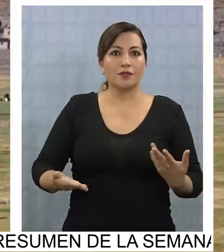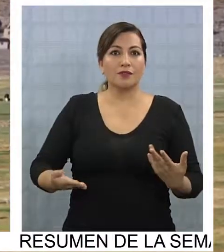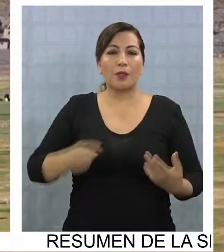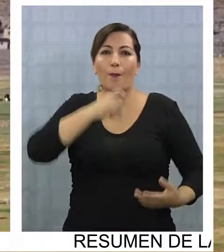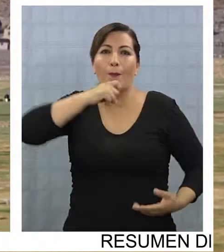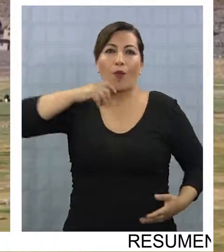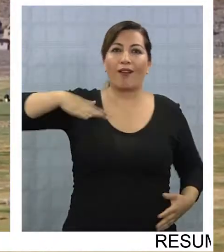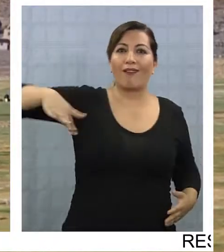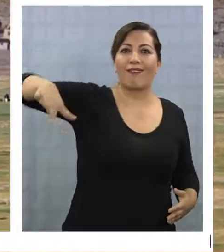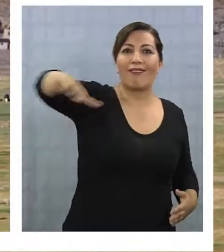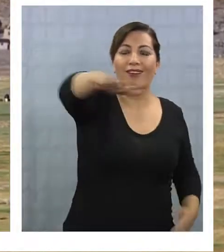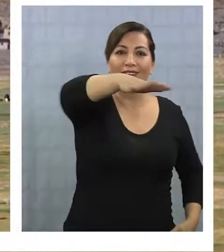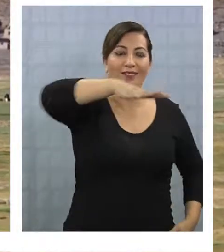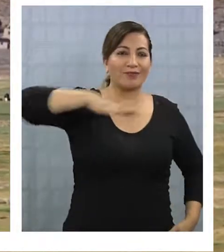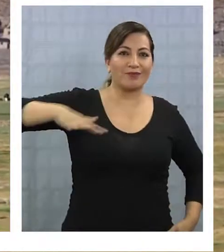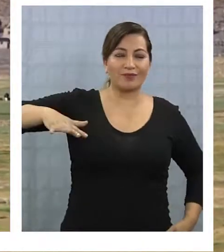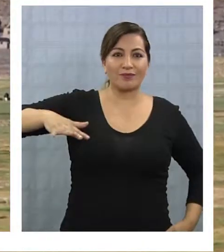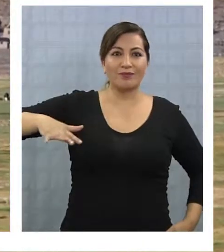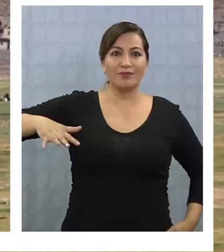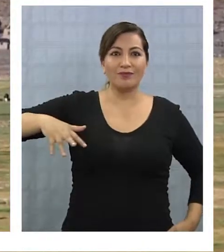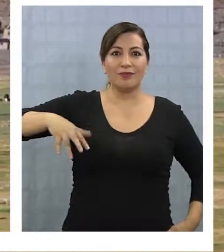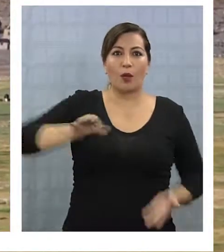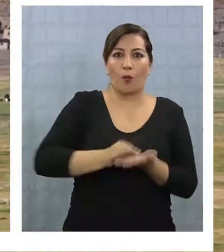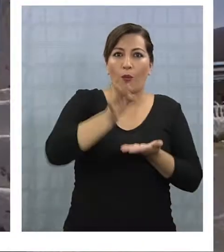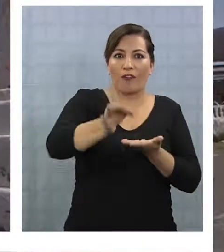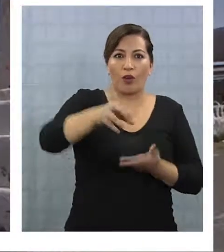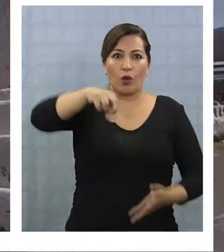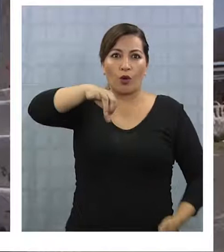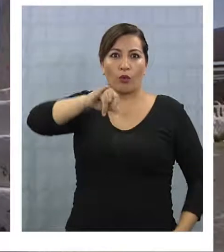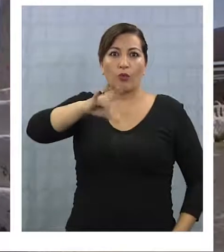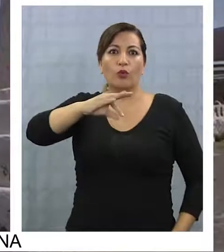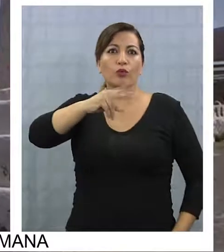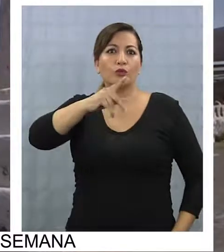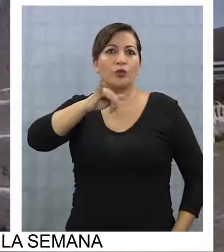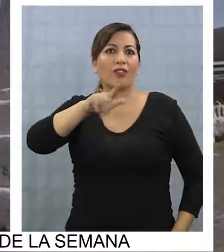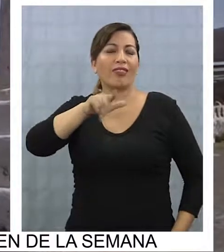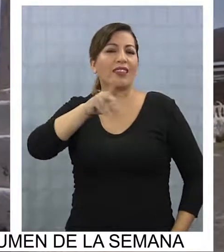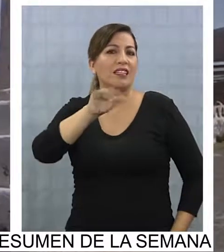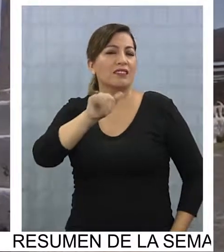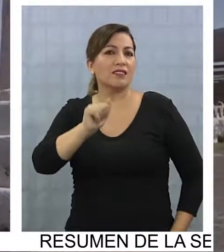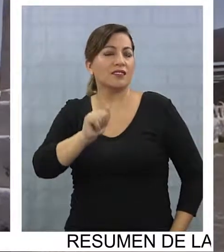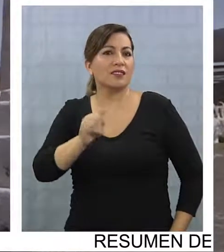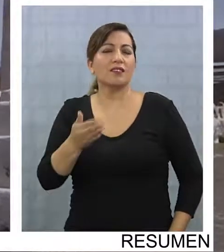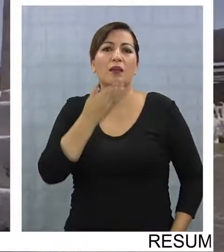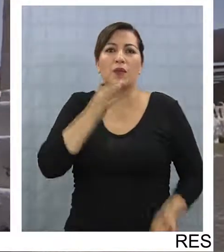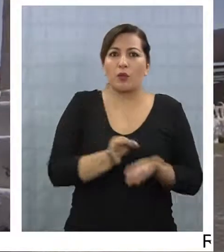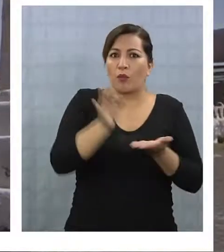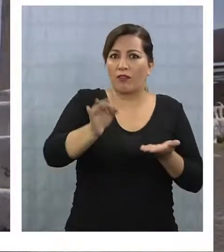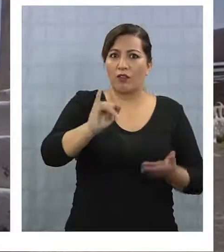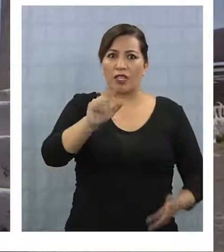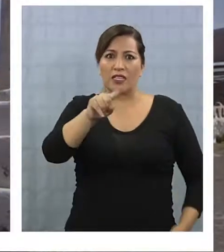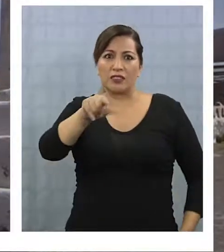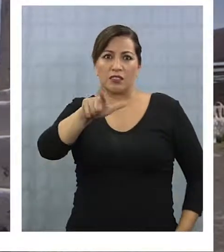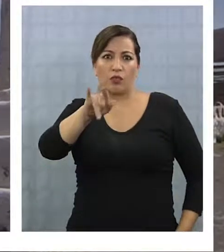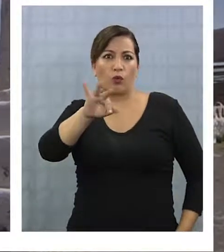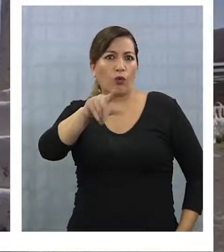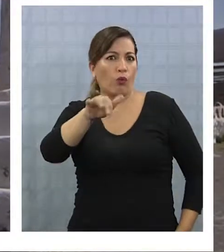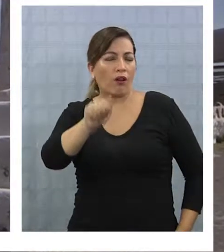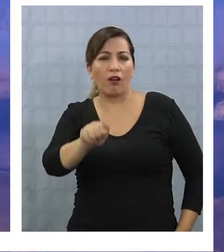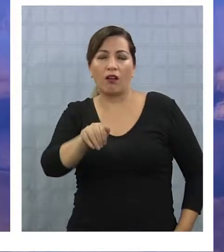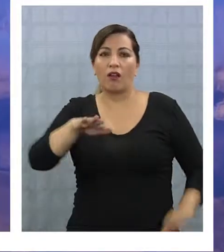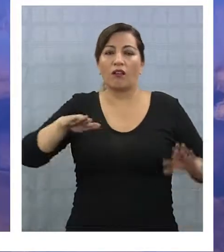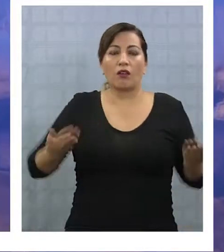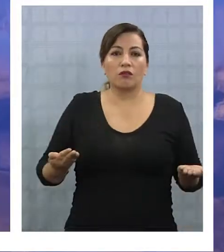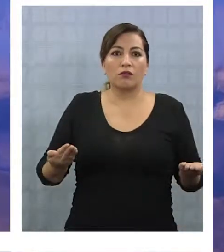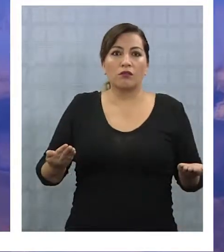lo que es altiplano, por ejemplo lo que hay de Puchultiza, el Parque Nacional Isluga, que es un tour muy solicitado y en este